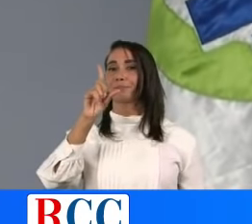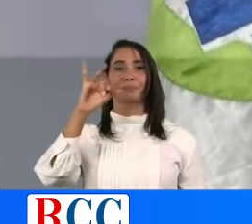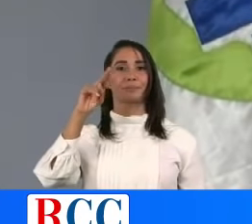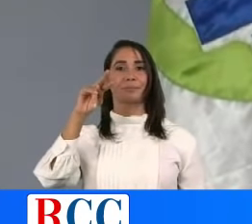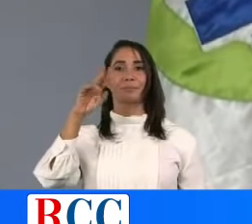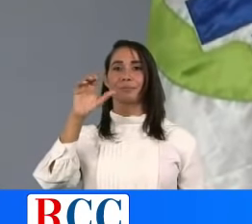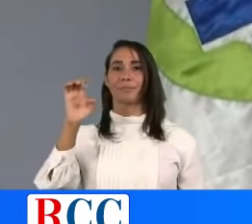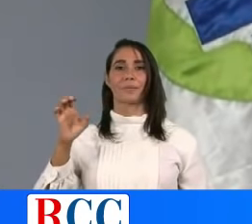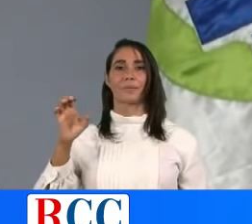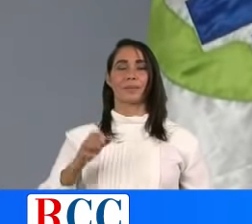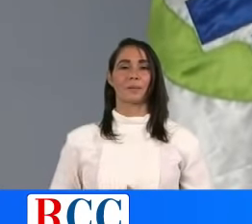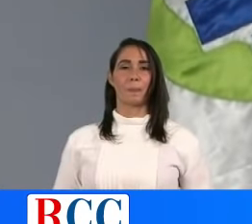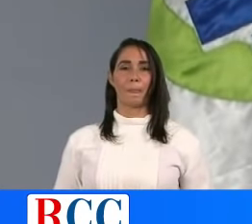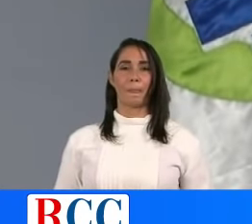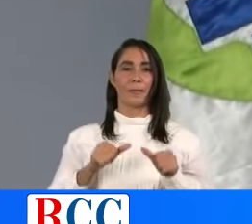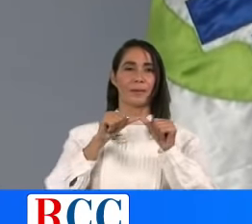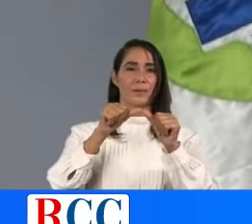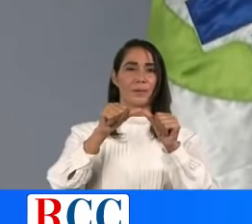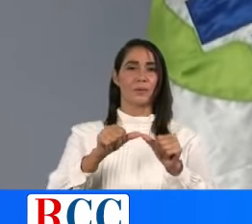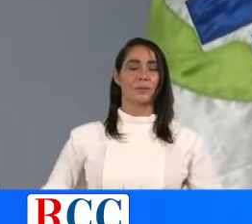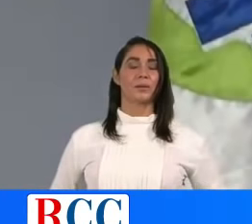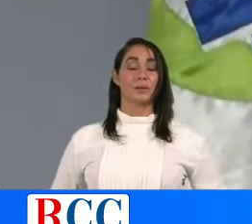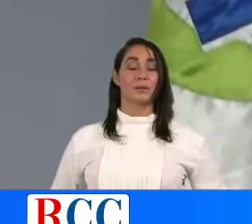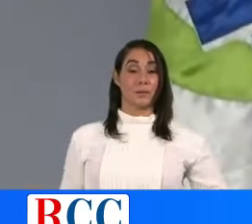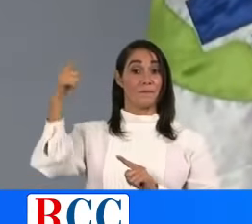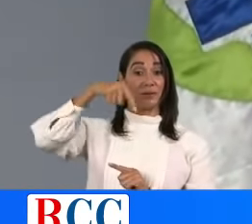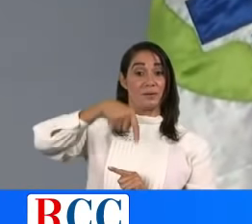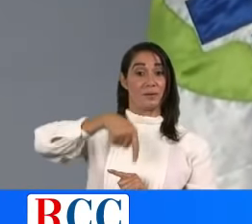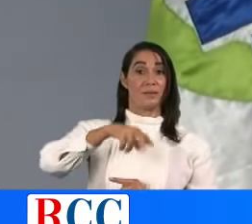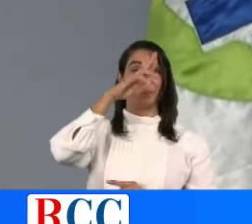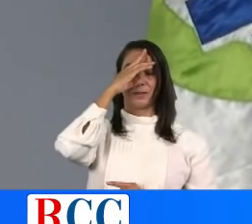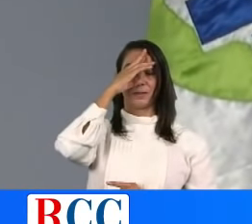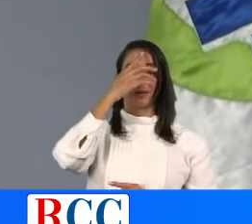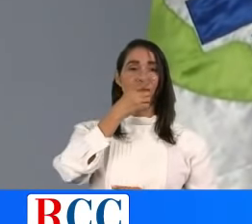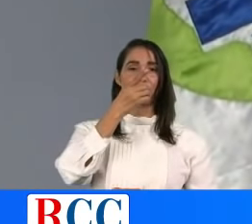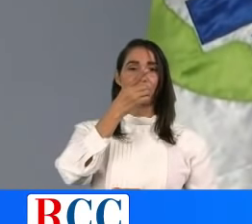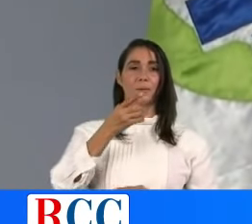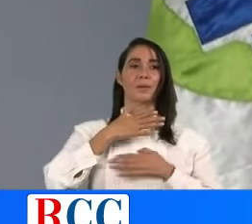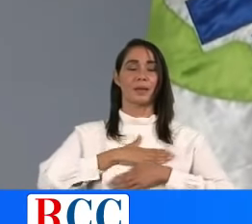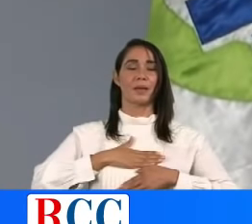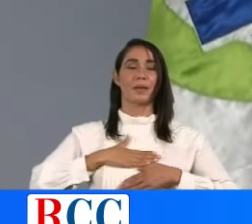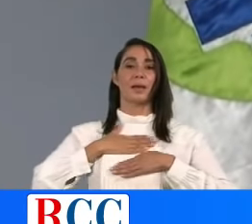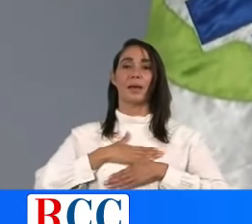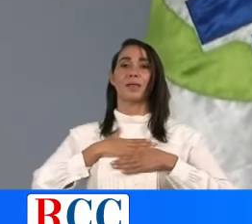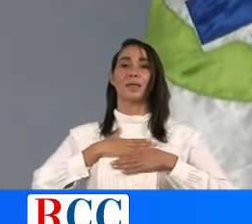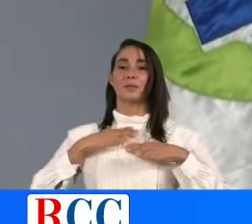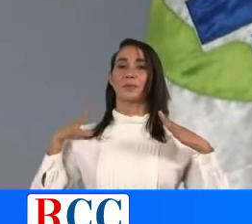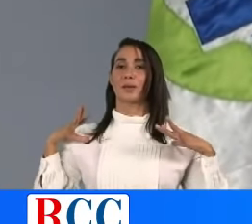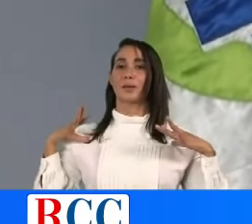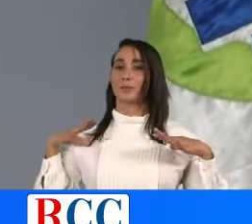que siga viniendo a República Dominicana a disfrutar sus vacaciones.